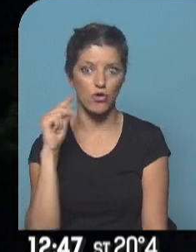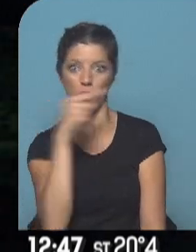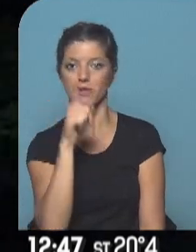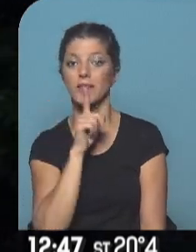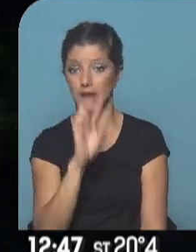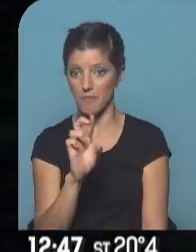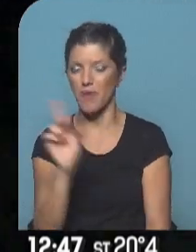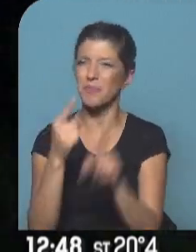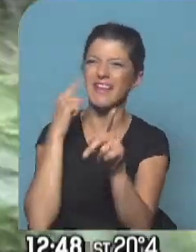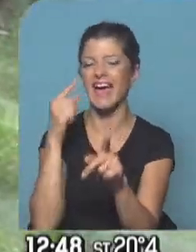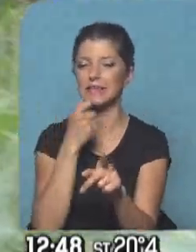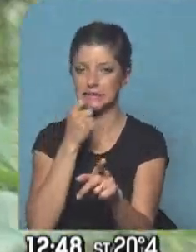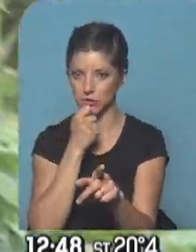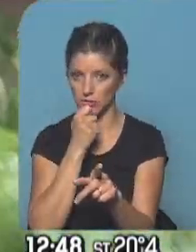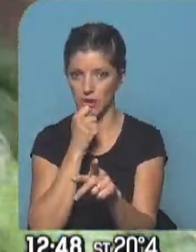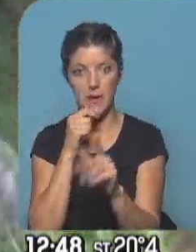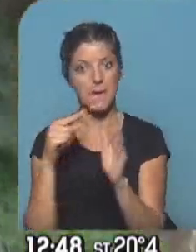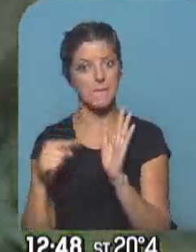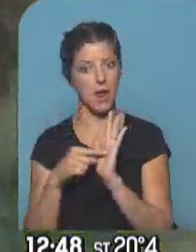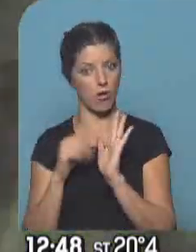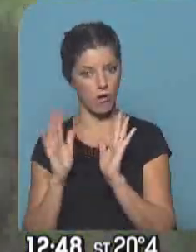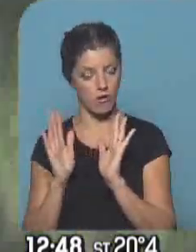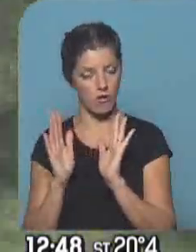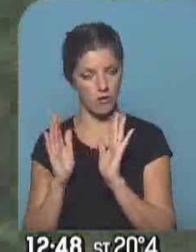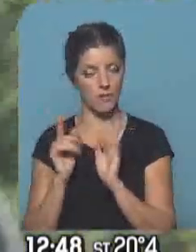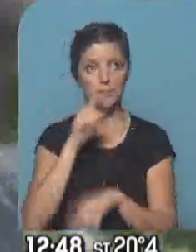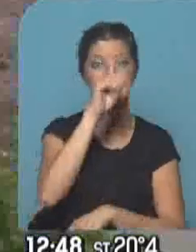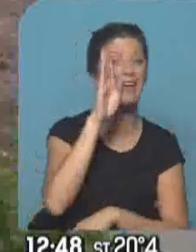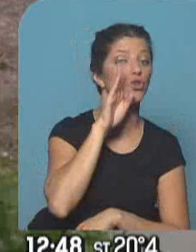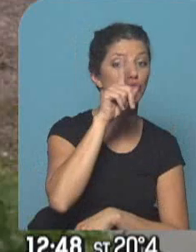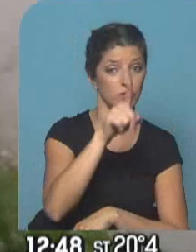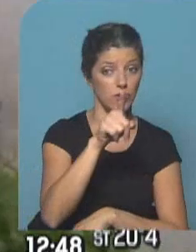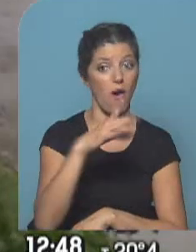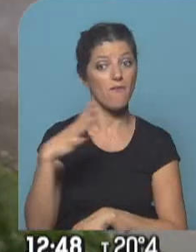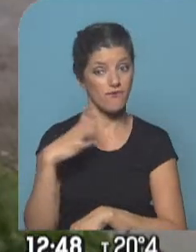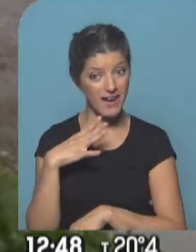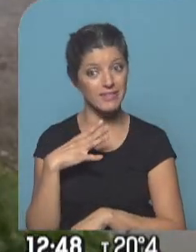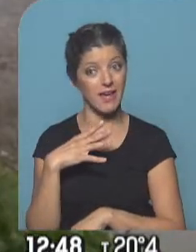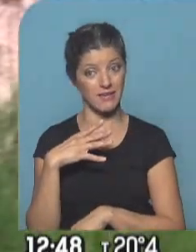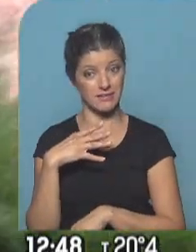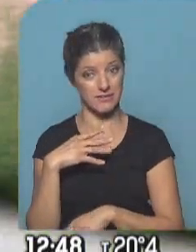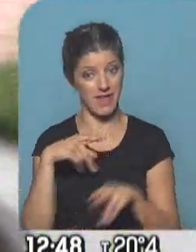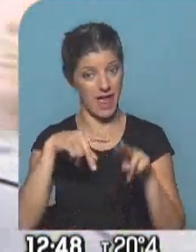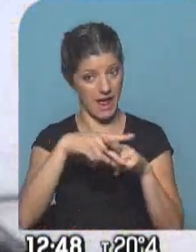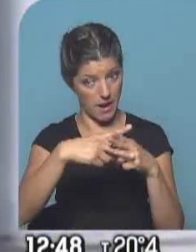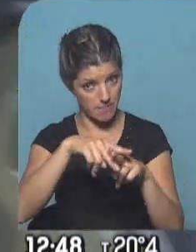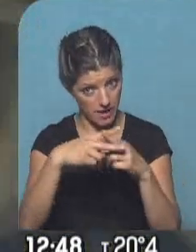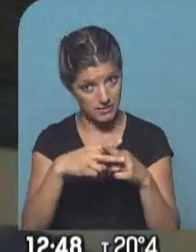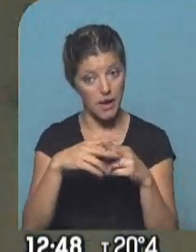Pero en este sentido me parece que el hecho de que Estados Unidos carezca de herramientas de presión o de disuasión